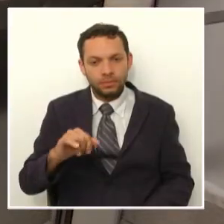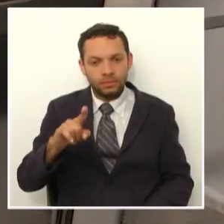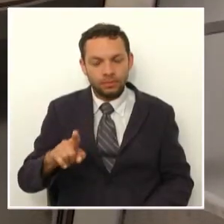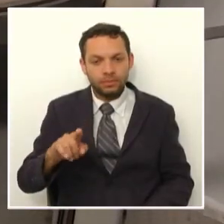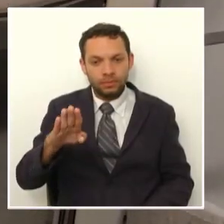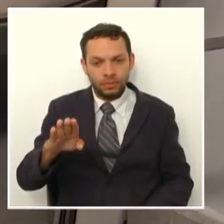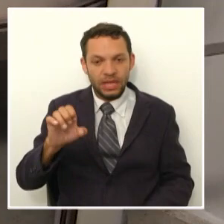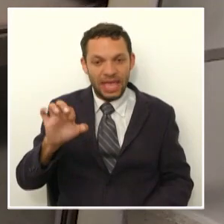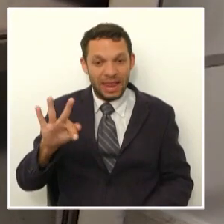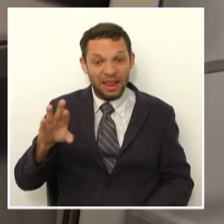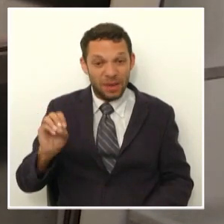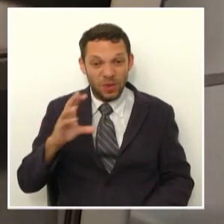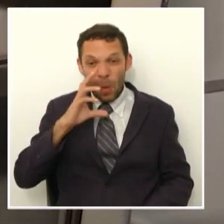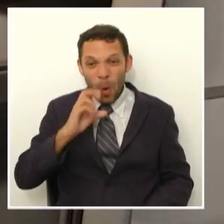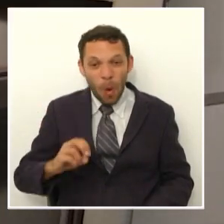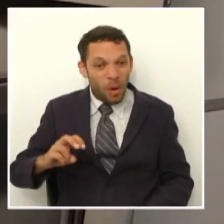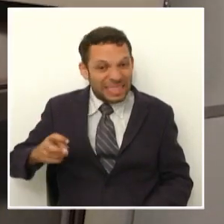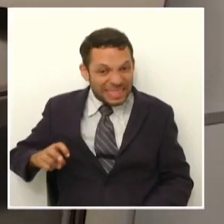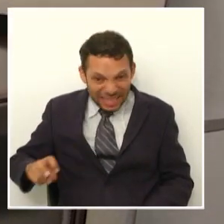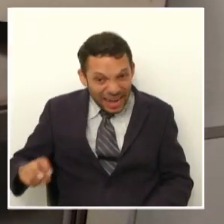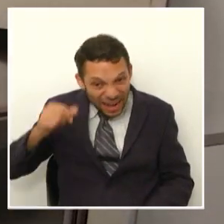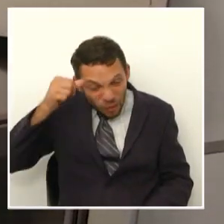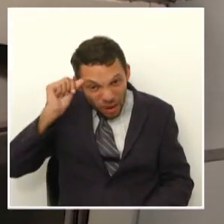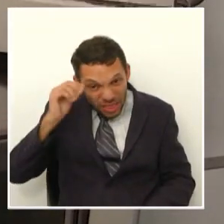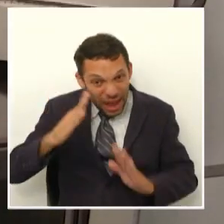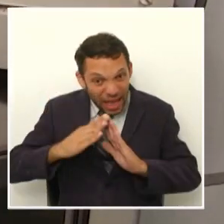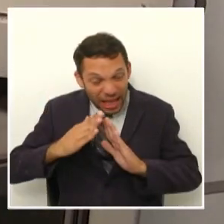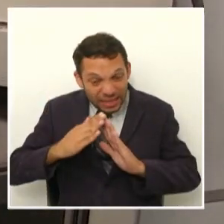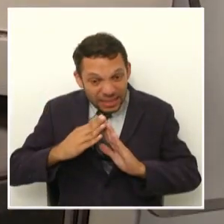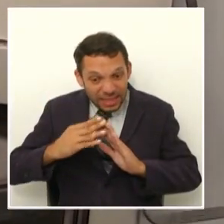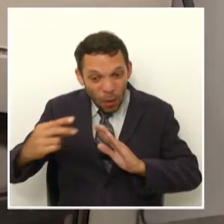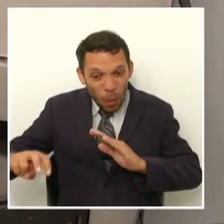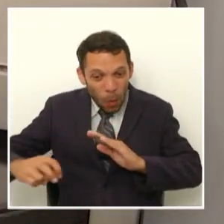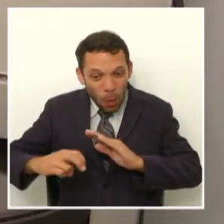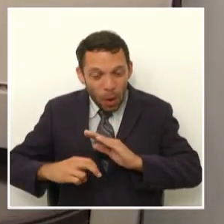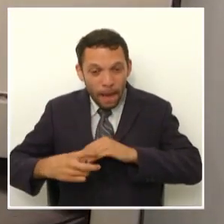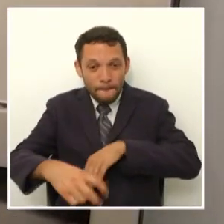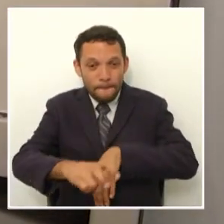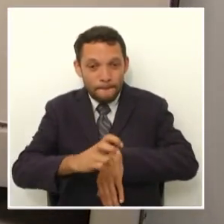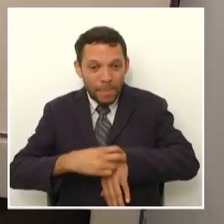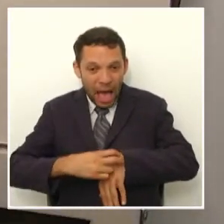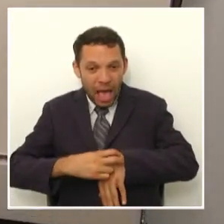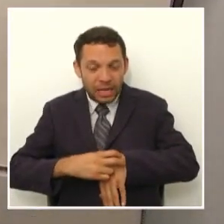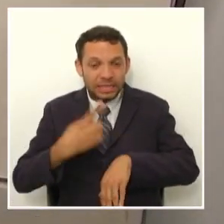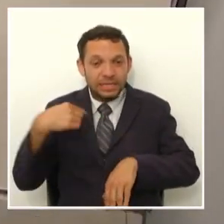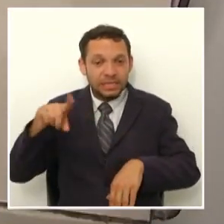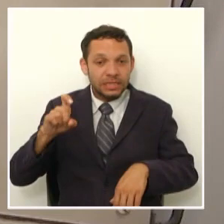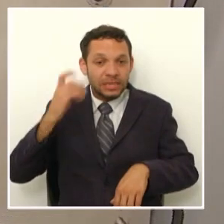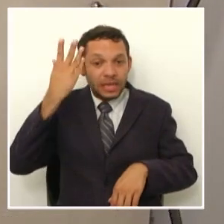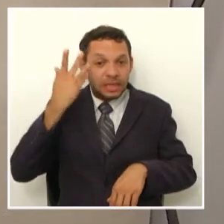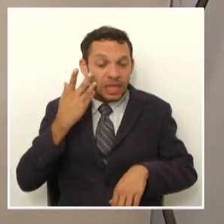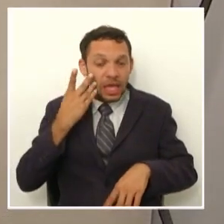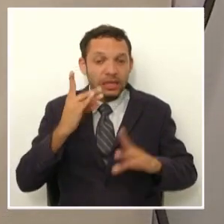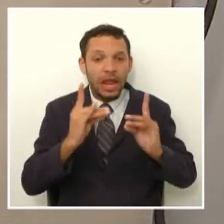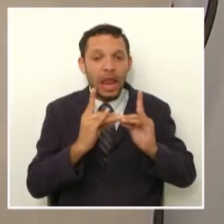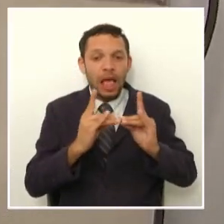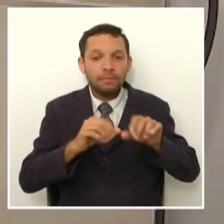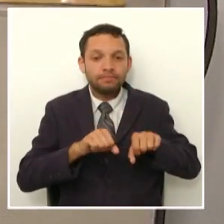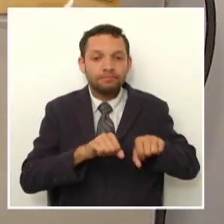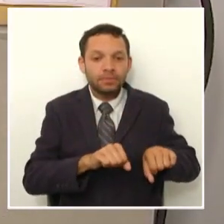la culebra, y lo estábamos atendiendo, yo dormí 16 días en una camilla enseguida